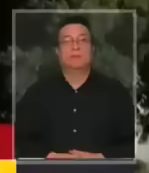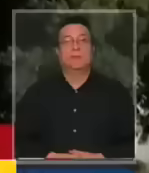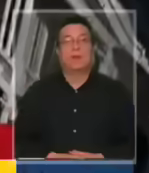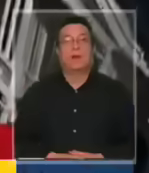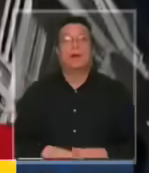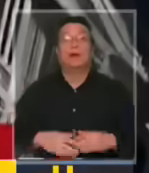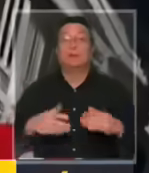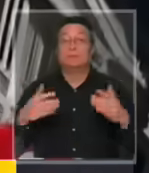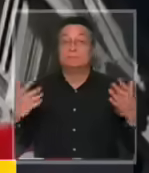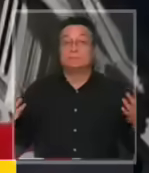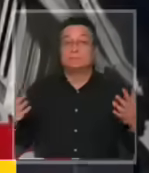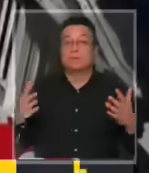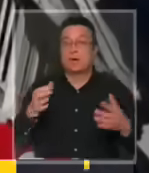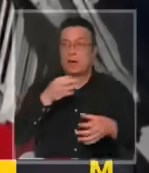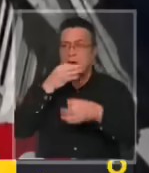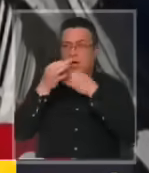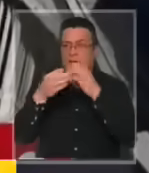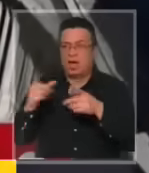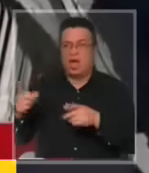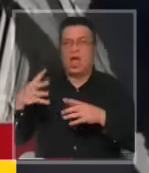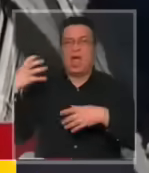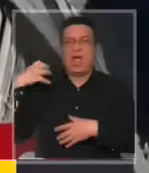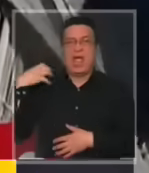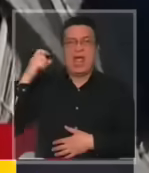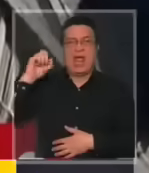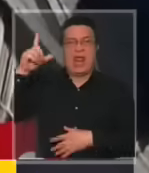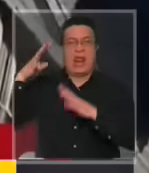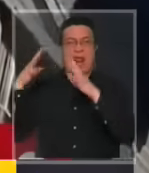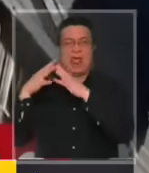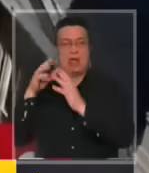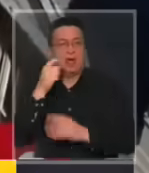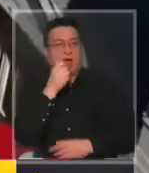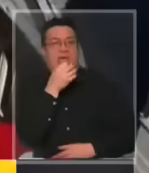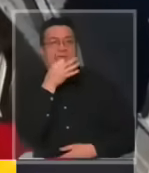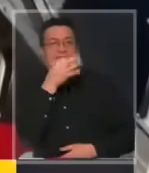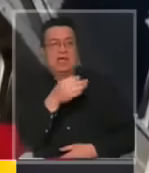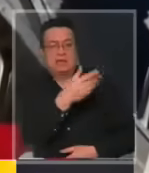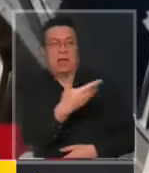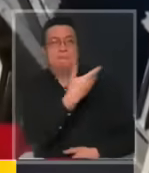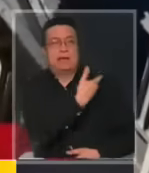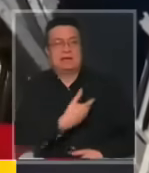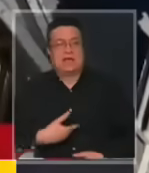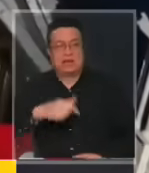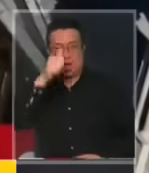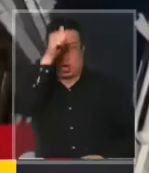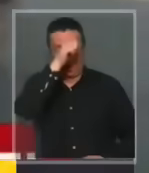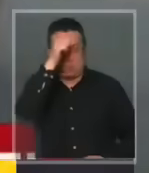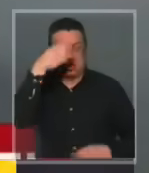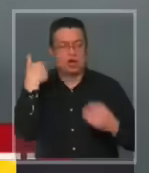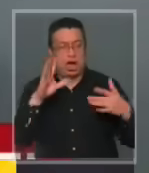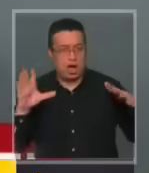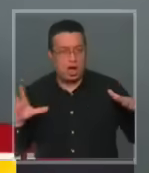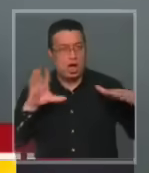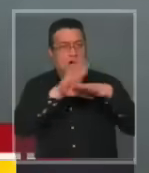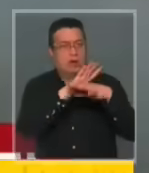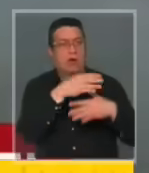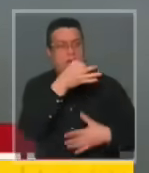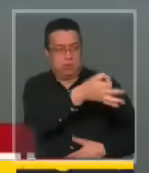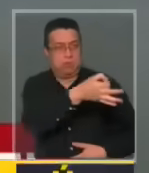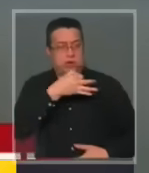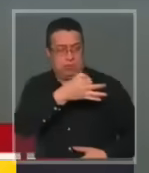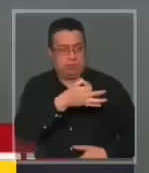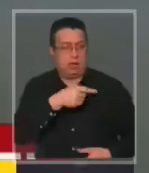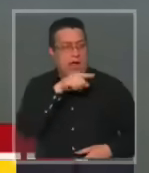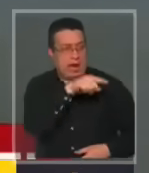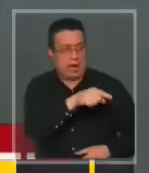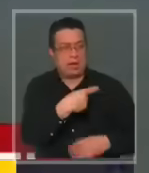Eliana, es impactante la acusación que él hace, ¿no?, respecto de que se junta con el presidente el domingo en el Colegio La Salle, donde el mandatario le expone que va a ser